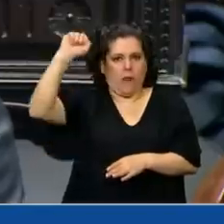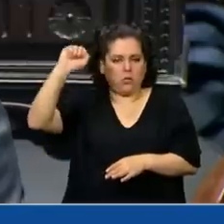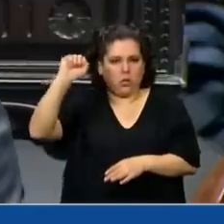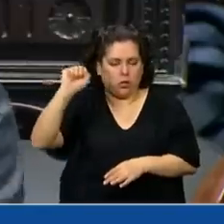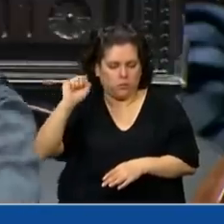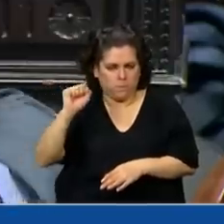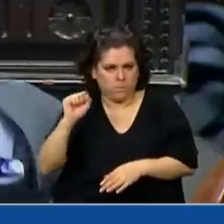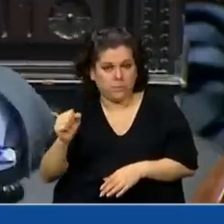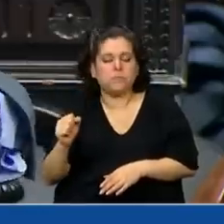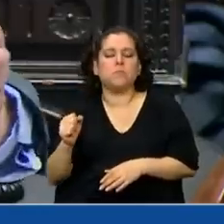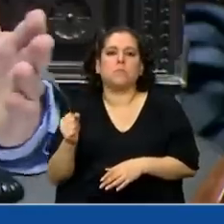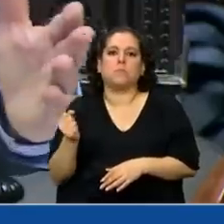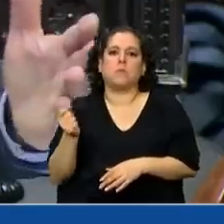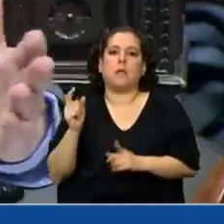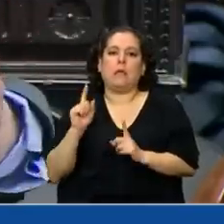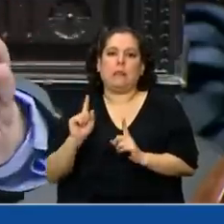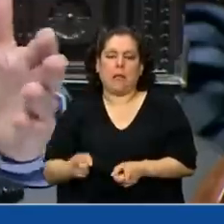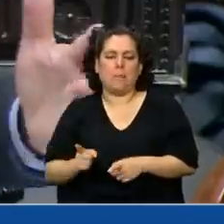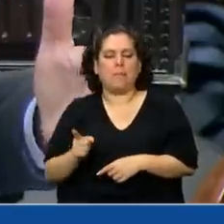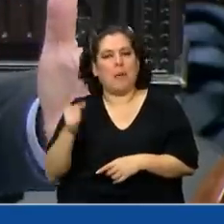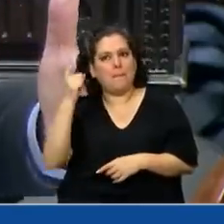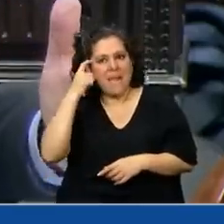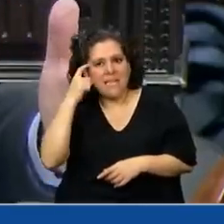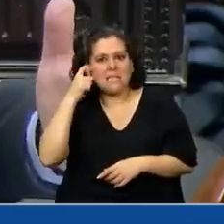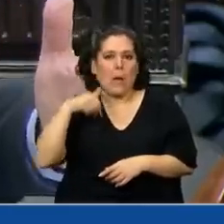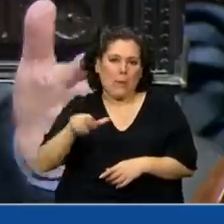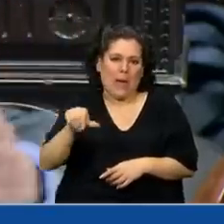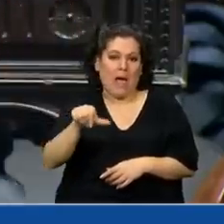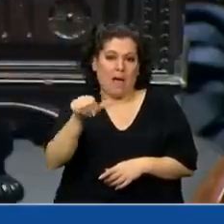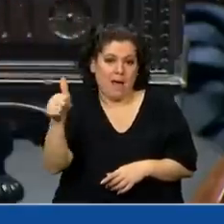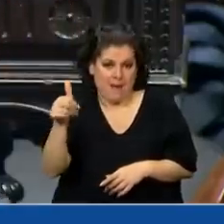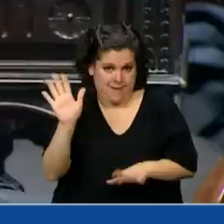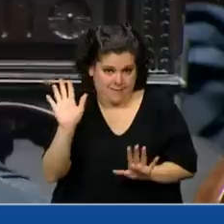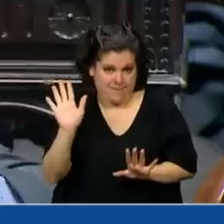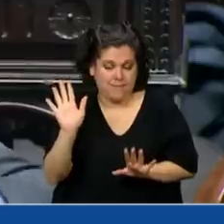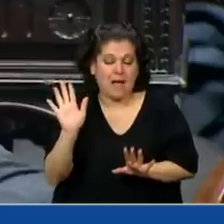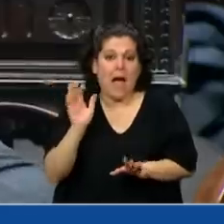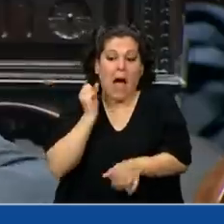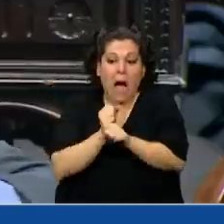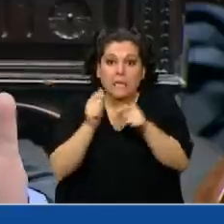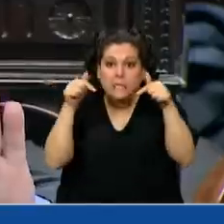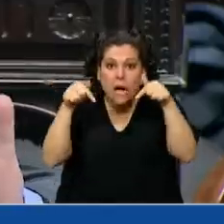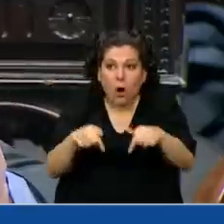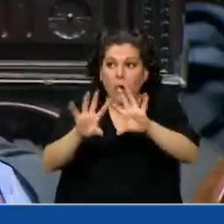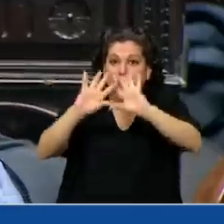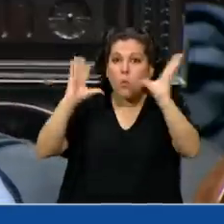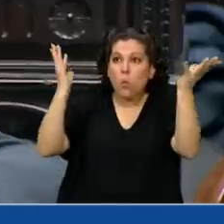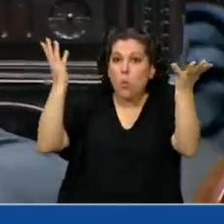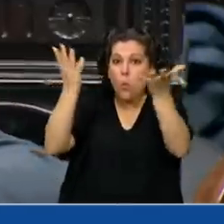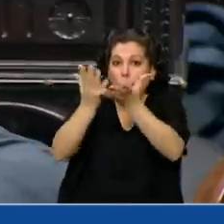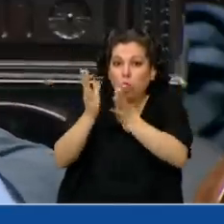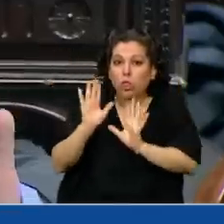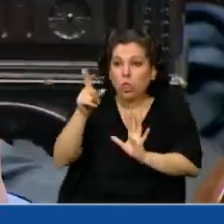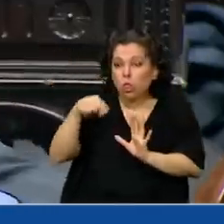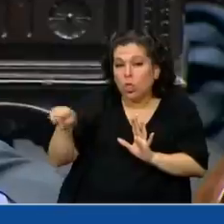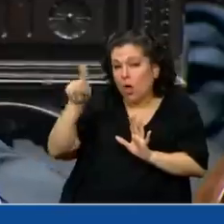Entonces, además tienen la ilusión lógica de que van a ganar. Ahora, hasta ahora en el mundo lo que